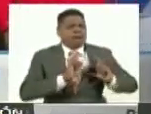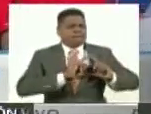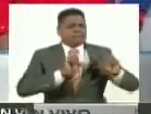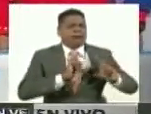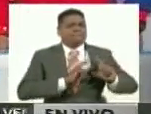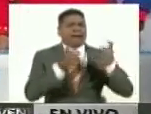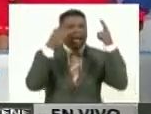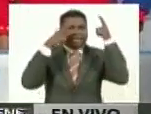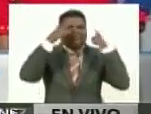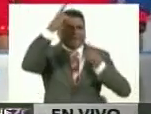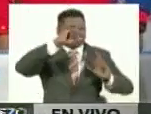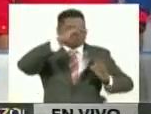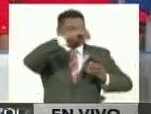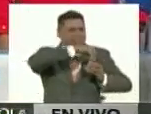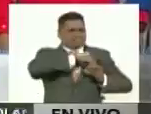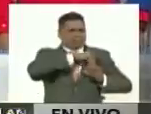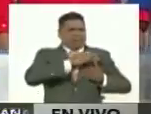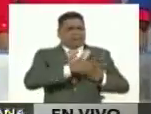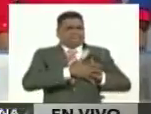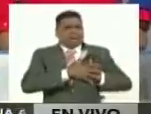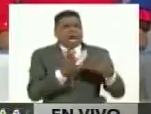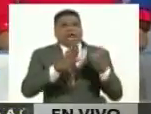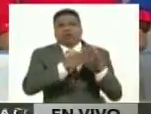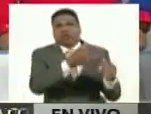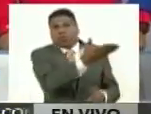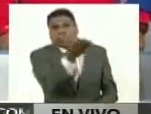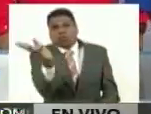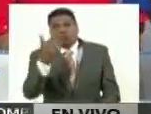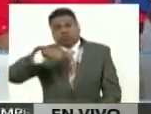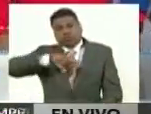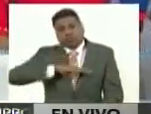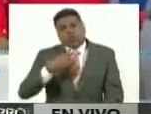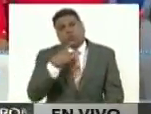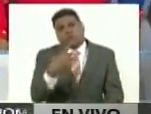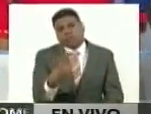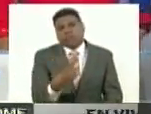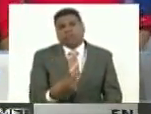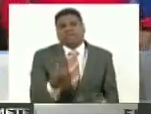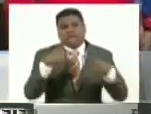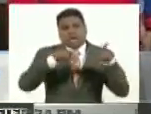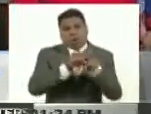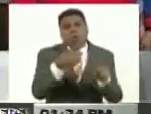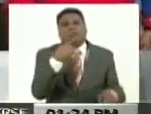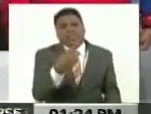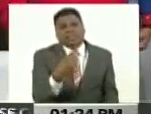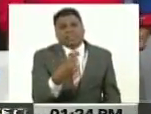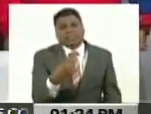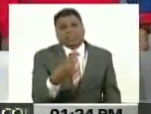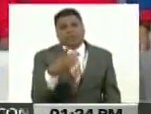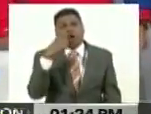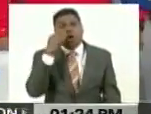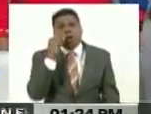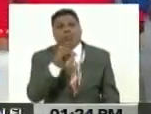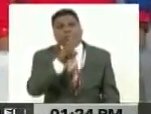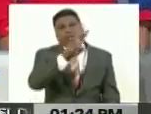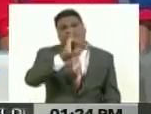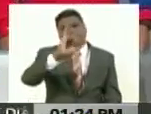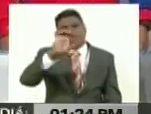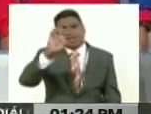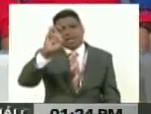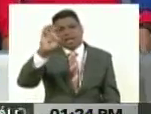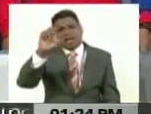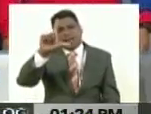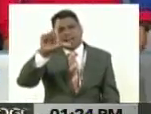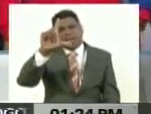Chávez estamos nosotros acá. Todos nosotros, como decía, o como dice el compañero Vielma Mora. Miren, el comandante